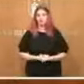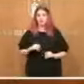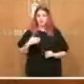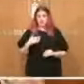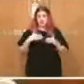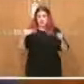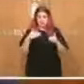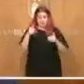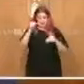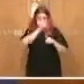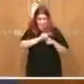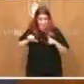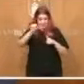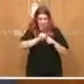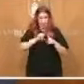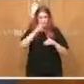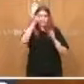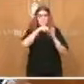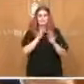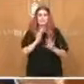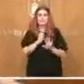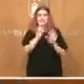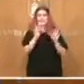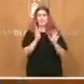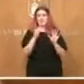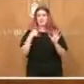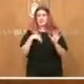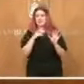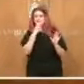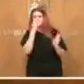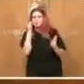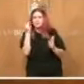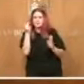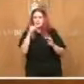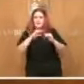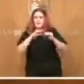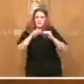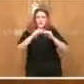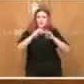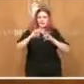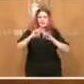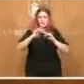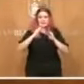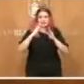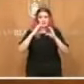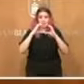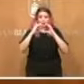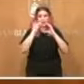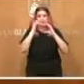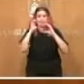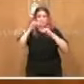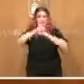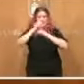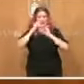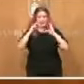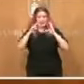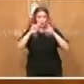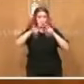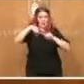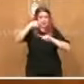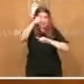de la inauguración, en el 2007, ya se empezó a apreciar capa de salitre en los cristales de los vagones. Es decir, una